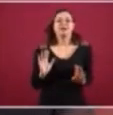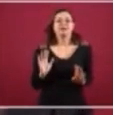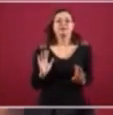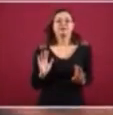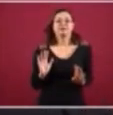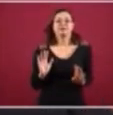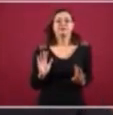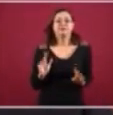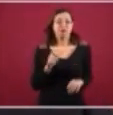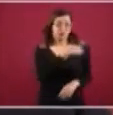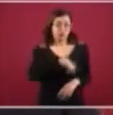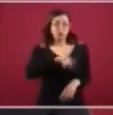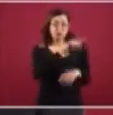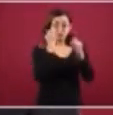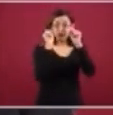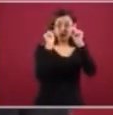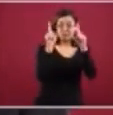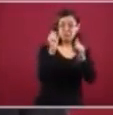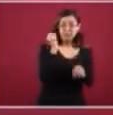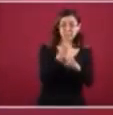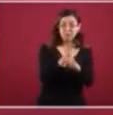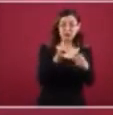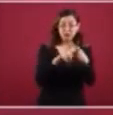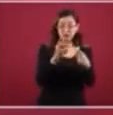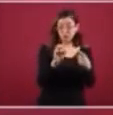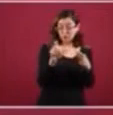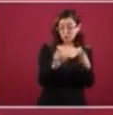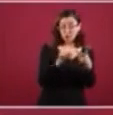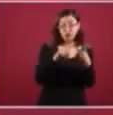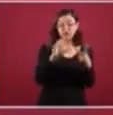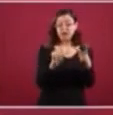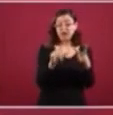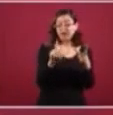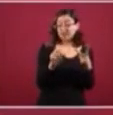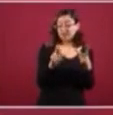no sé si así lo hacía Fox, Calderón,